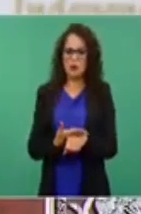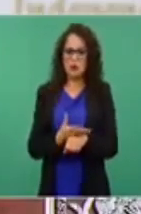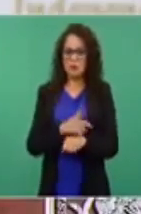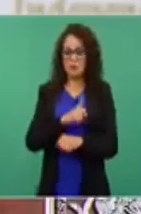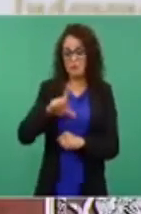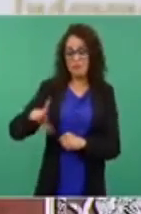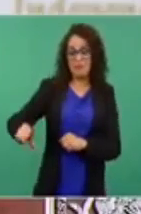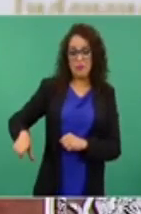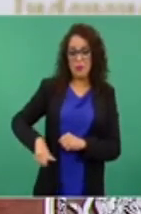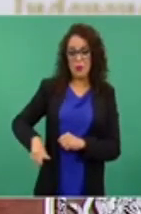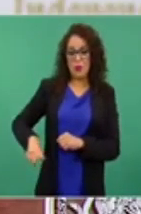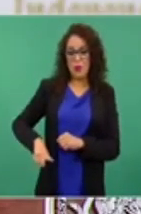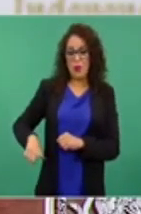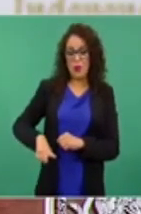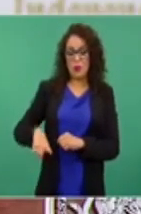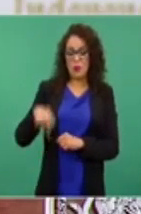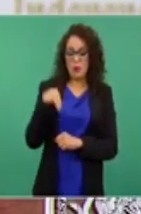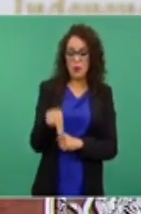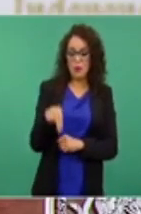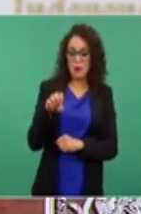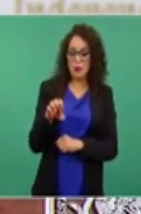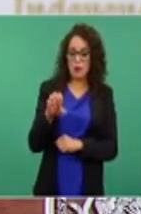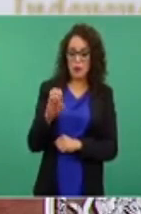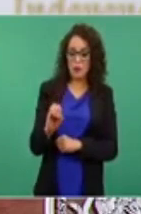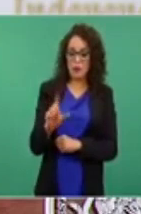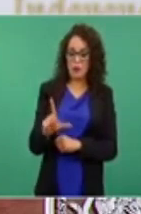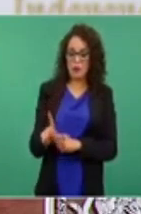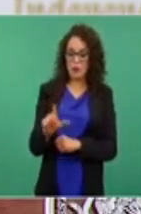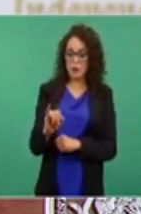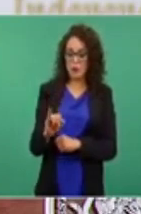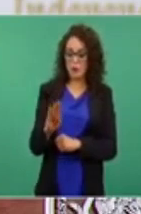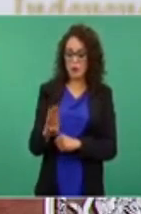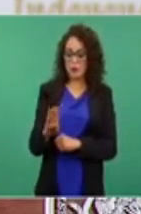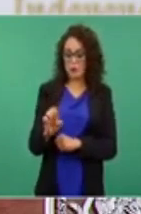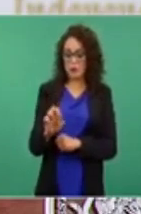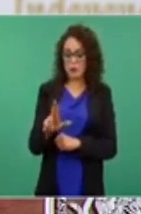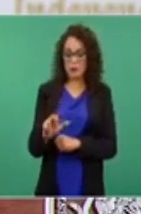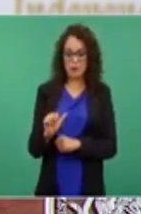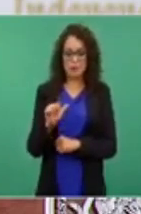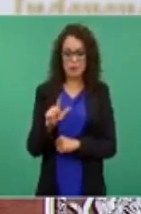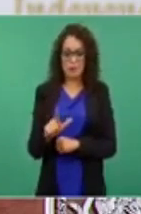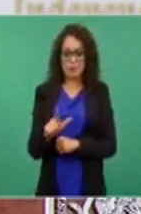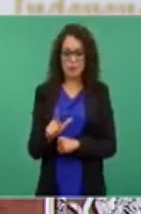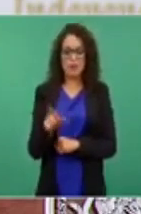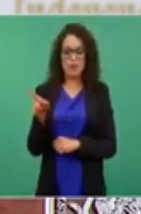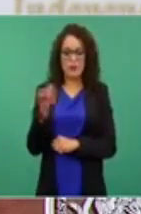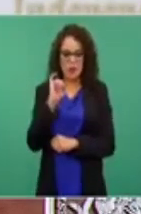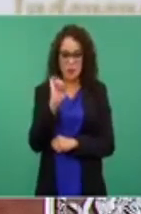neoliberales que se sometieron a esas políticas.